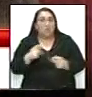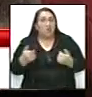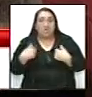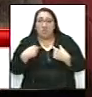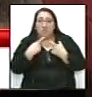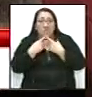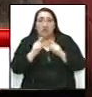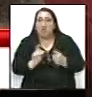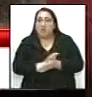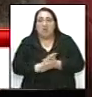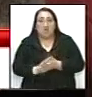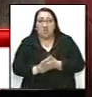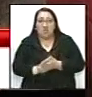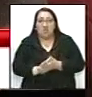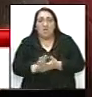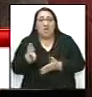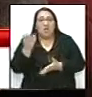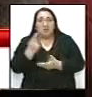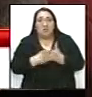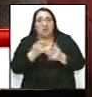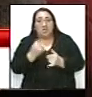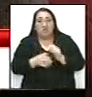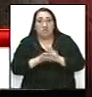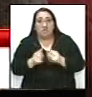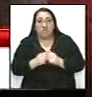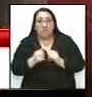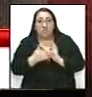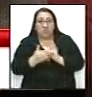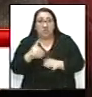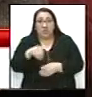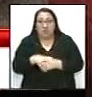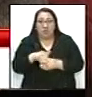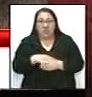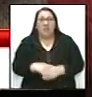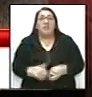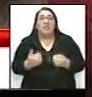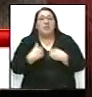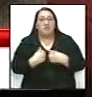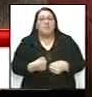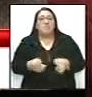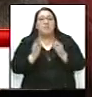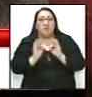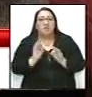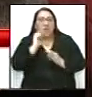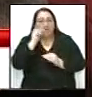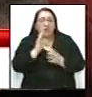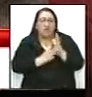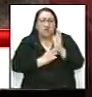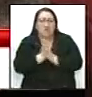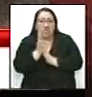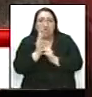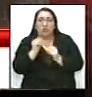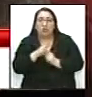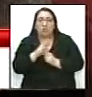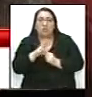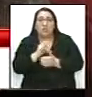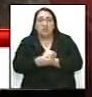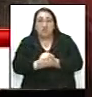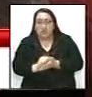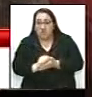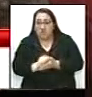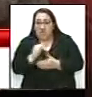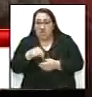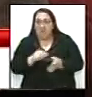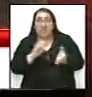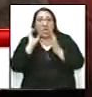la difusión. Esperamos que si se llegara a este tipo de referendo, que tengamos también las mismas posibilidades de salir durante 2 o 3 meses en